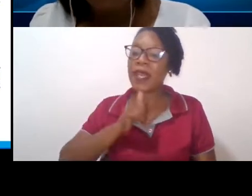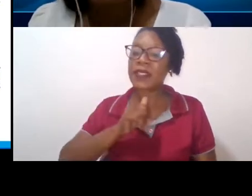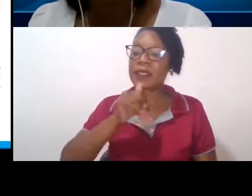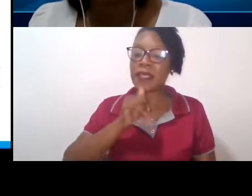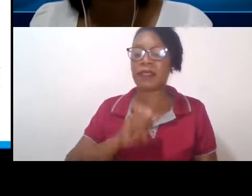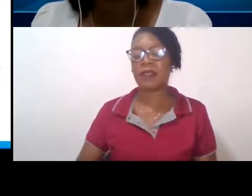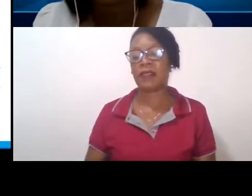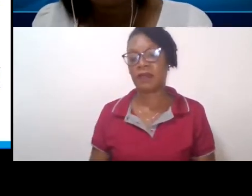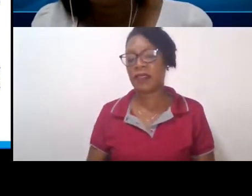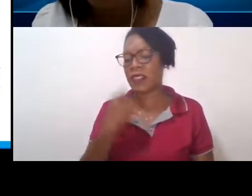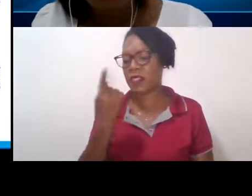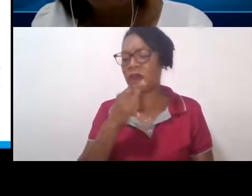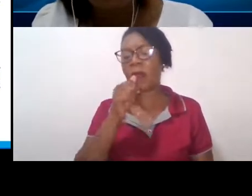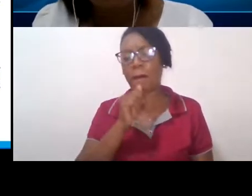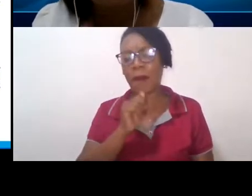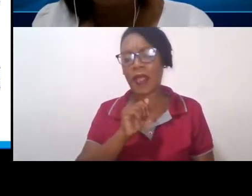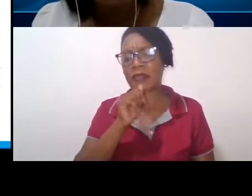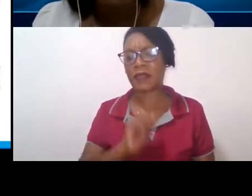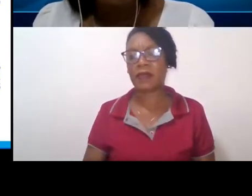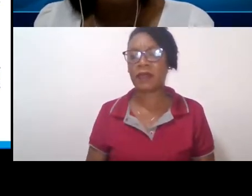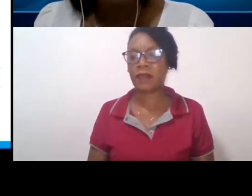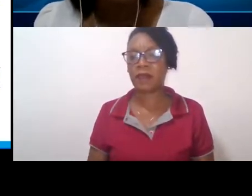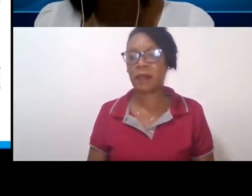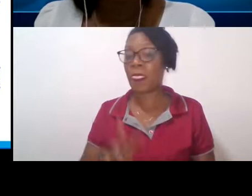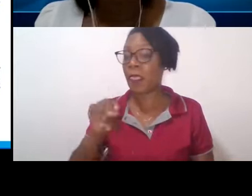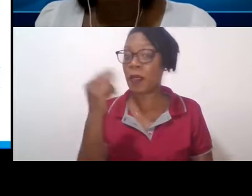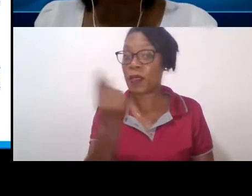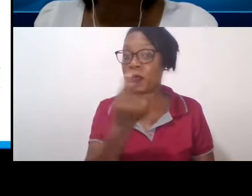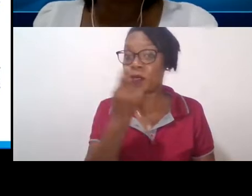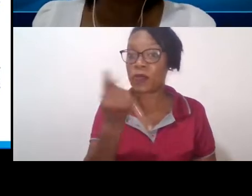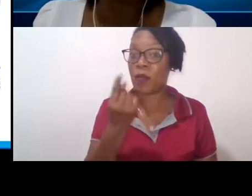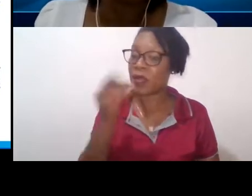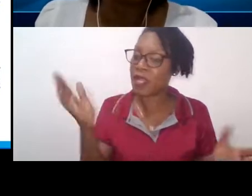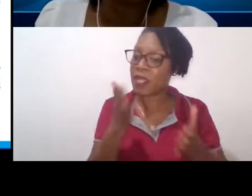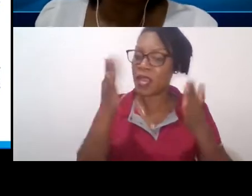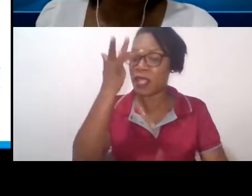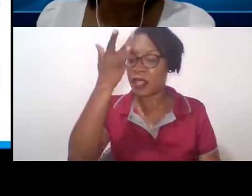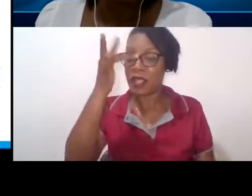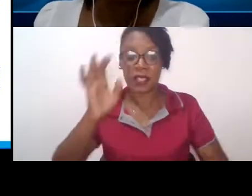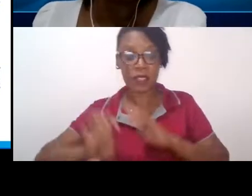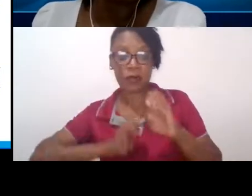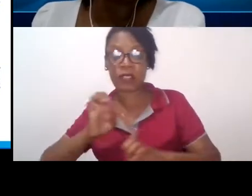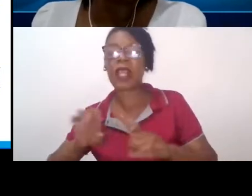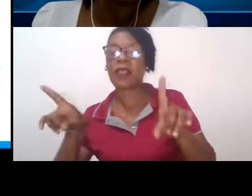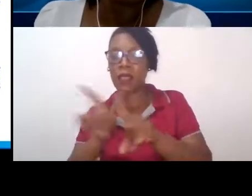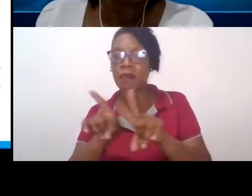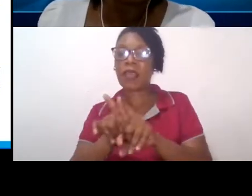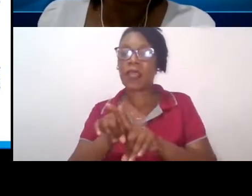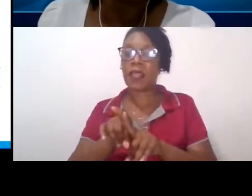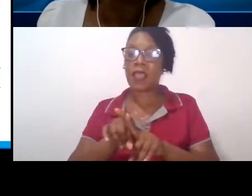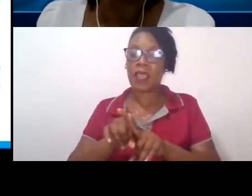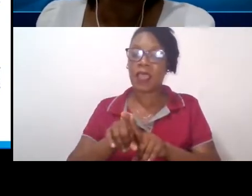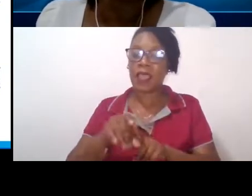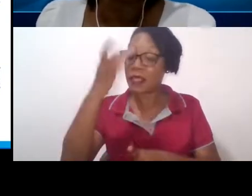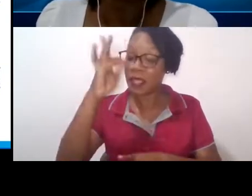que es lo que yo les dije. Es importante no solamente que generemos inteligencia emocional en ellos, sino también inteligencia emocional en